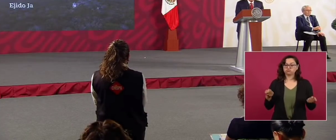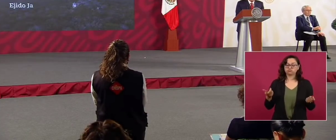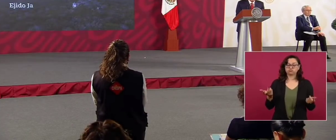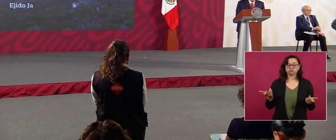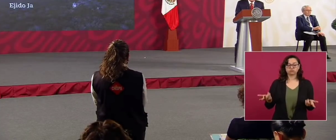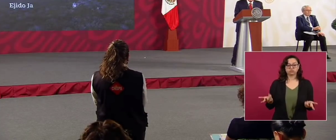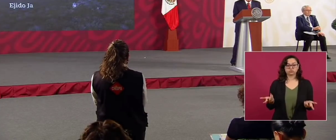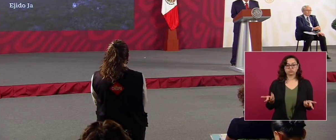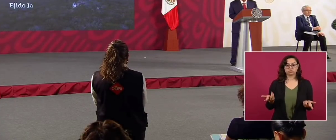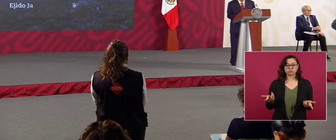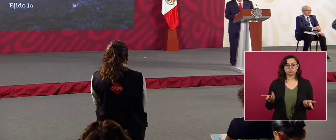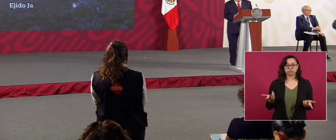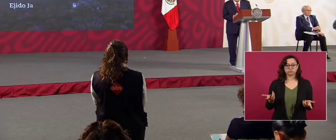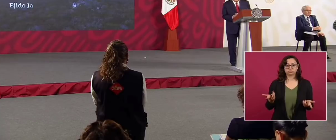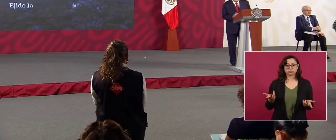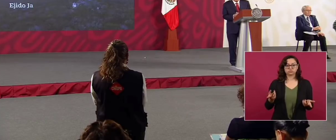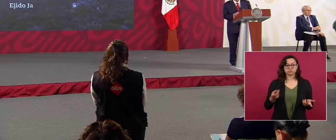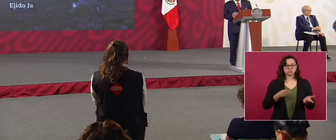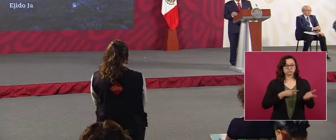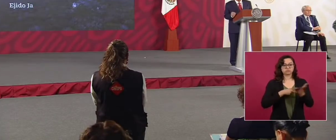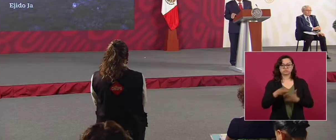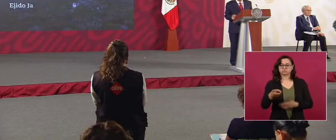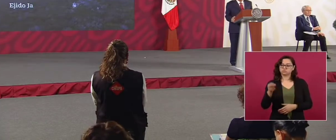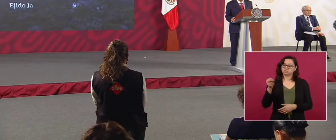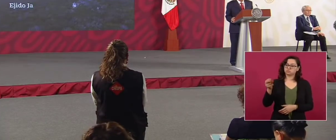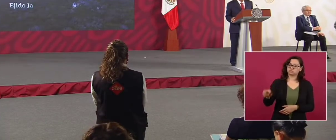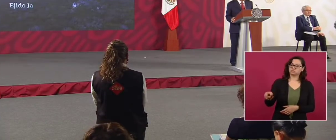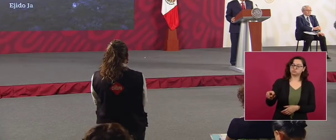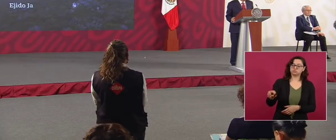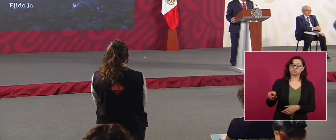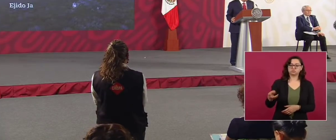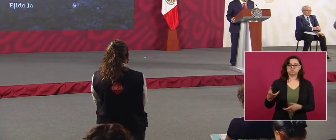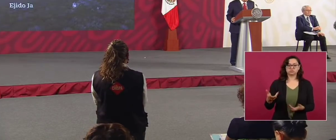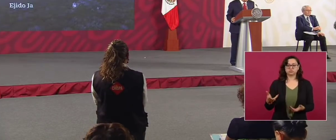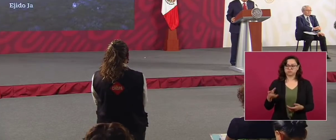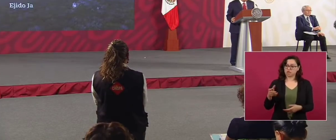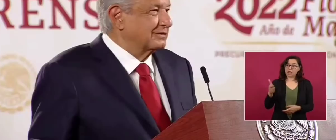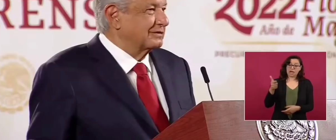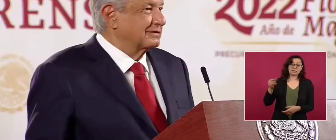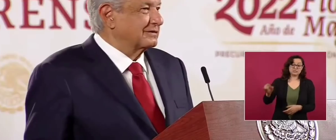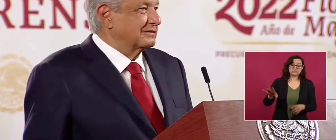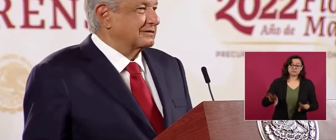ellos tienen derecho a los privilegios, el pueblo no.